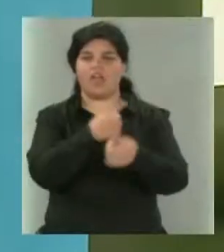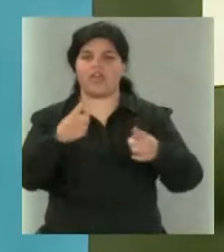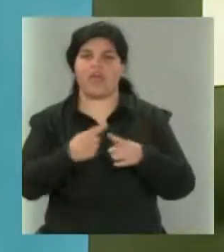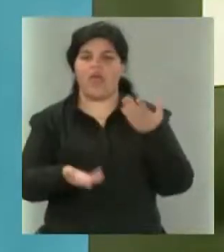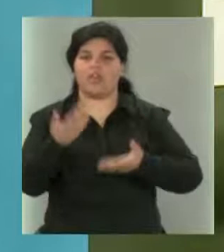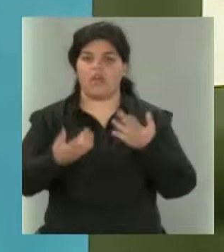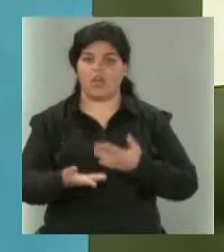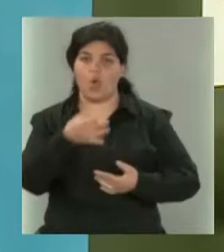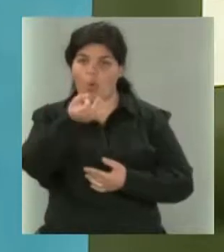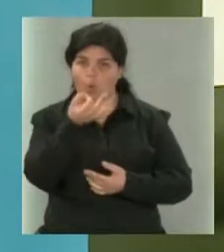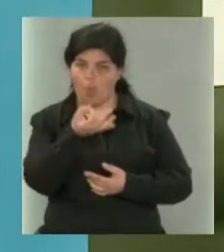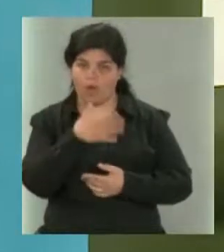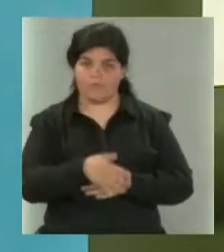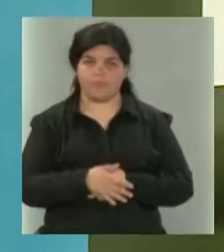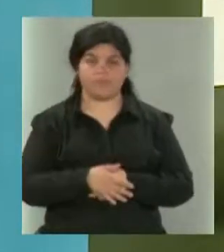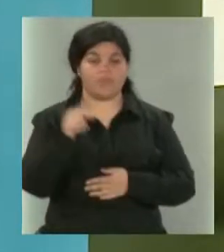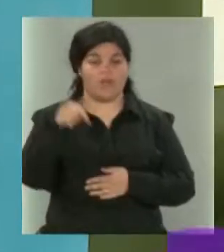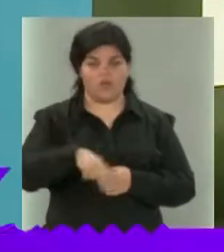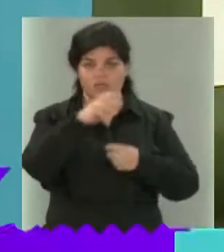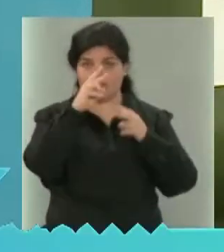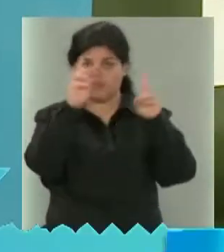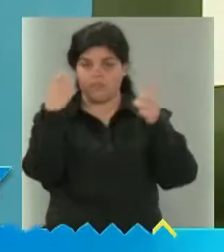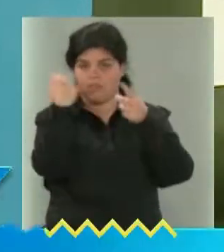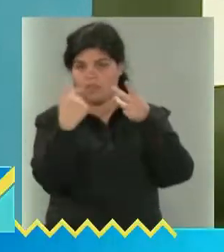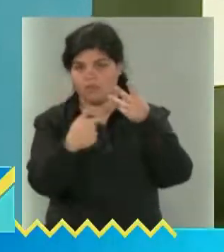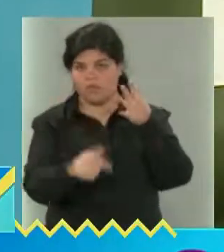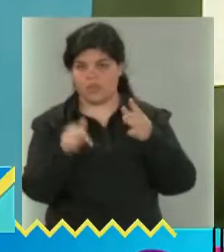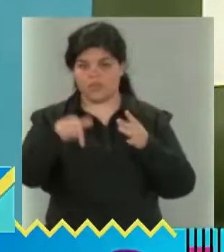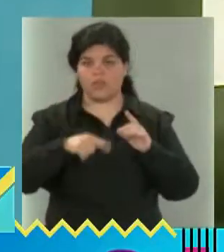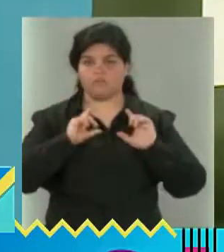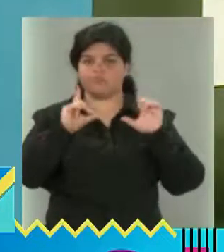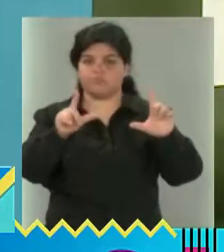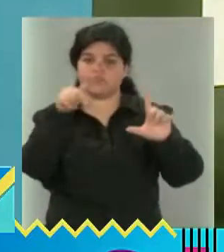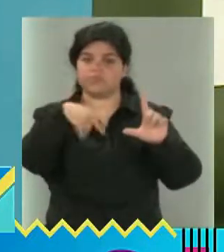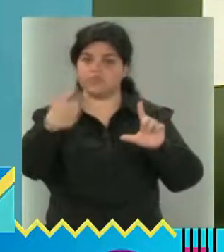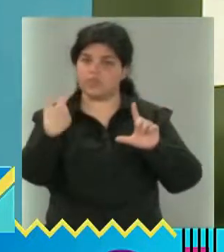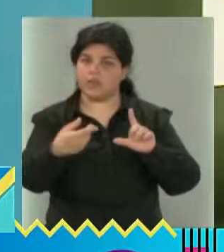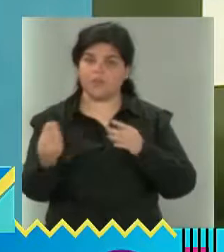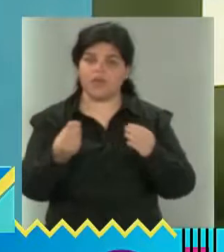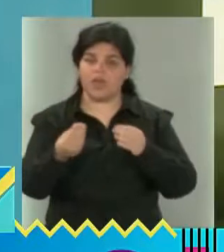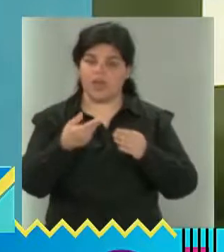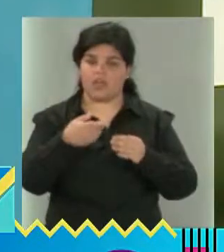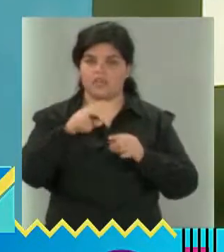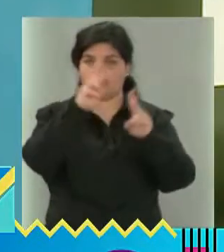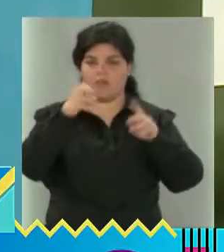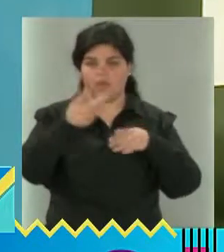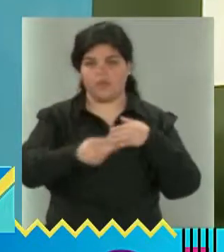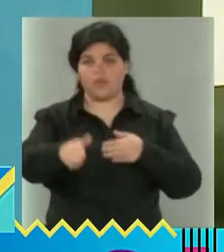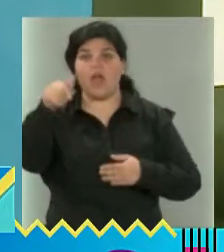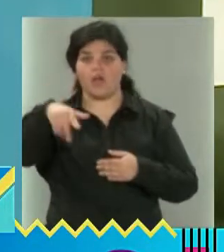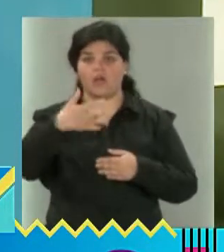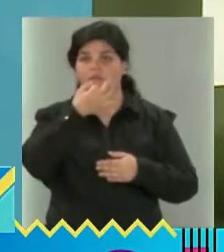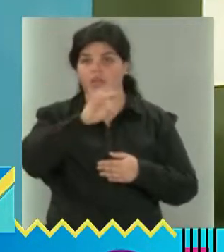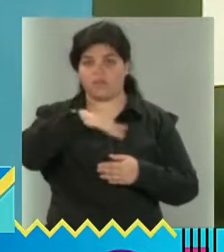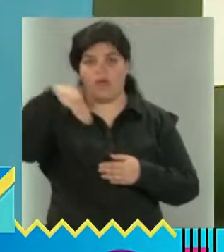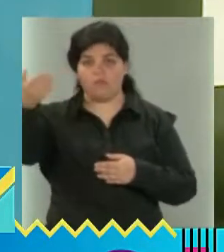Bien, ya empezamos a distinguir varios temas a través de nuestro clip para poder desarrollar a lo largo del programa. Por supuesto, la exportación es uno de los grandes